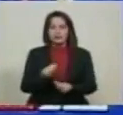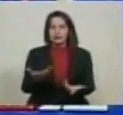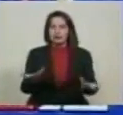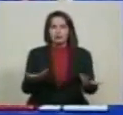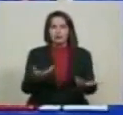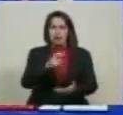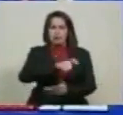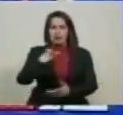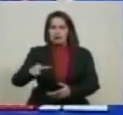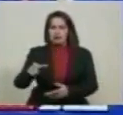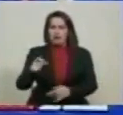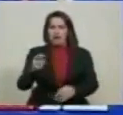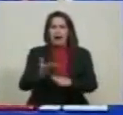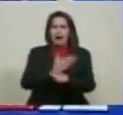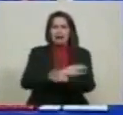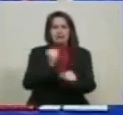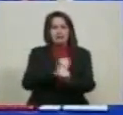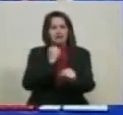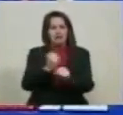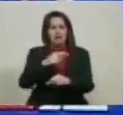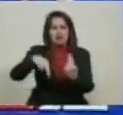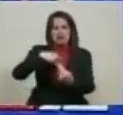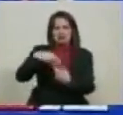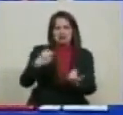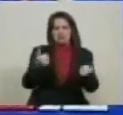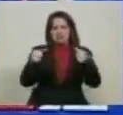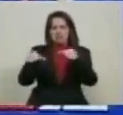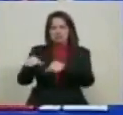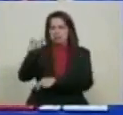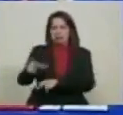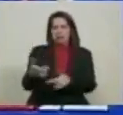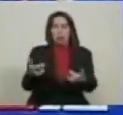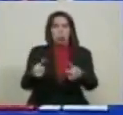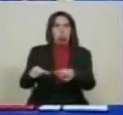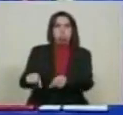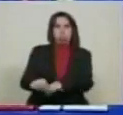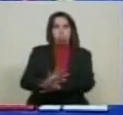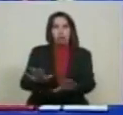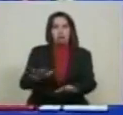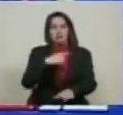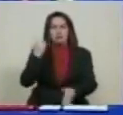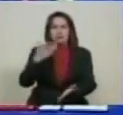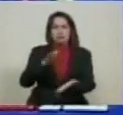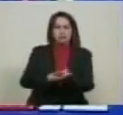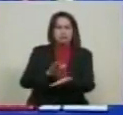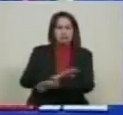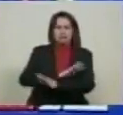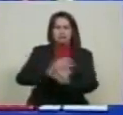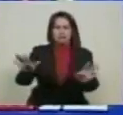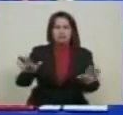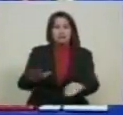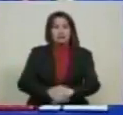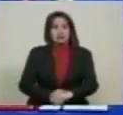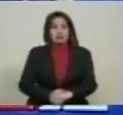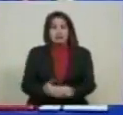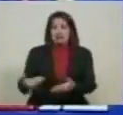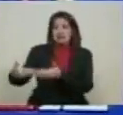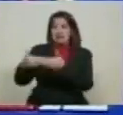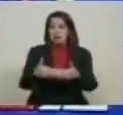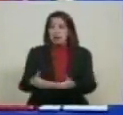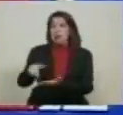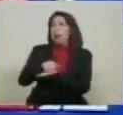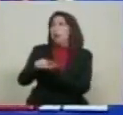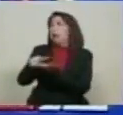militado en la revolución se transforme en una piltrafa humana y termine en manos del imperialismo, en manos del